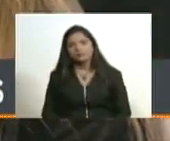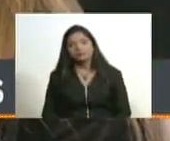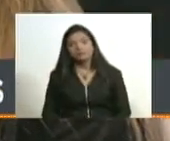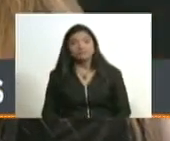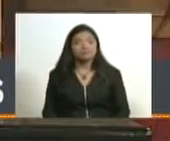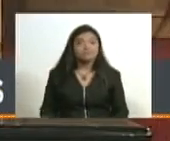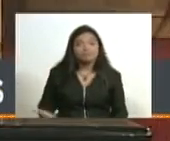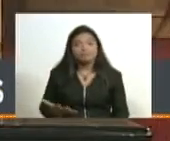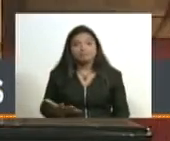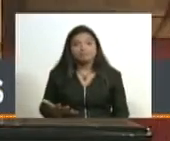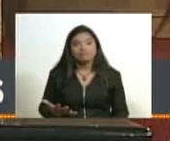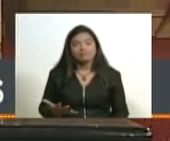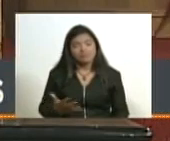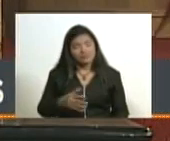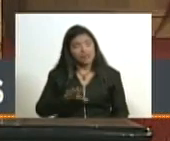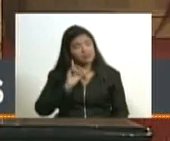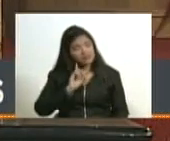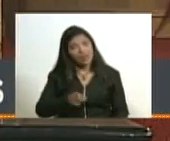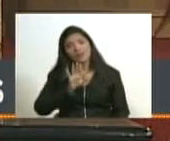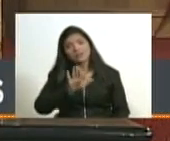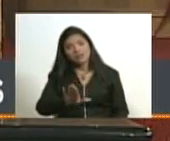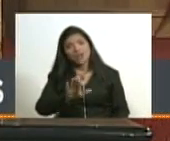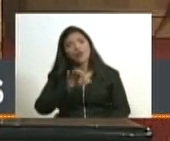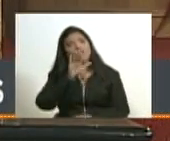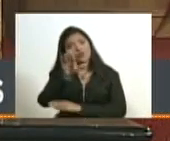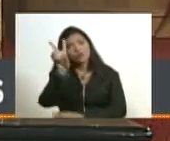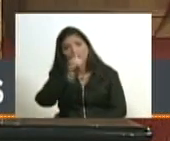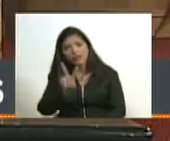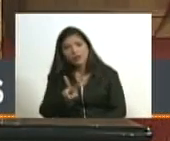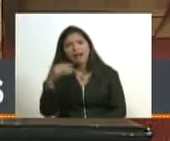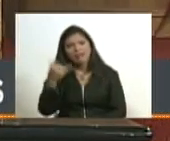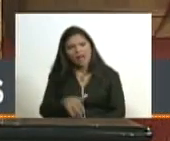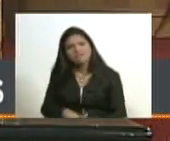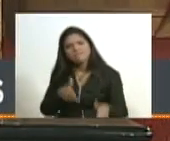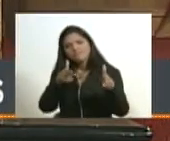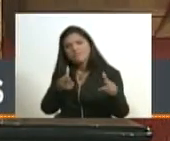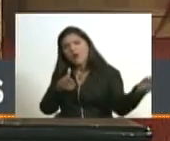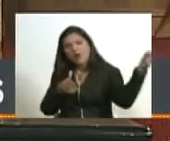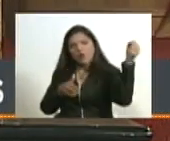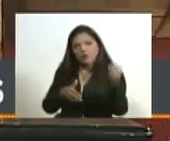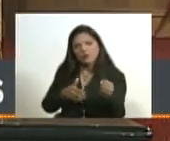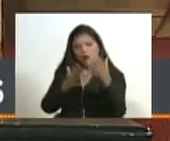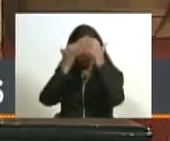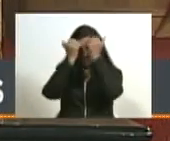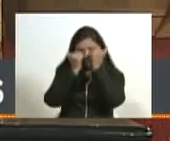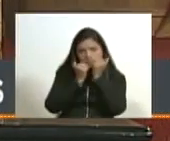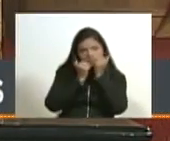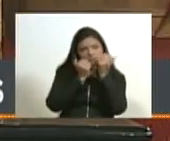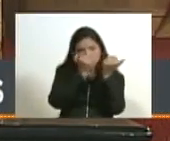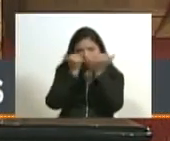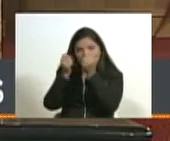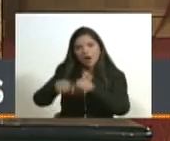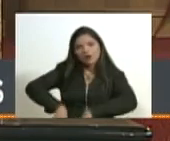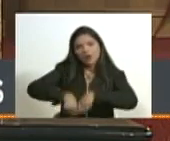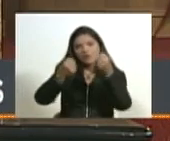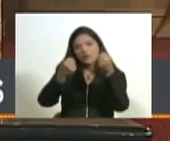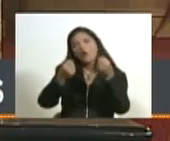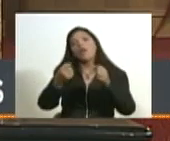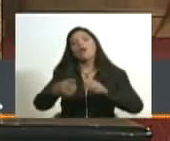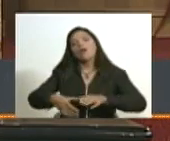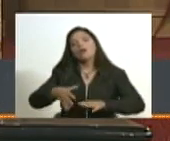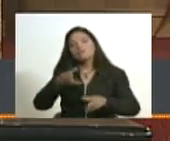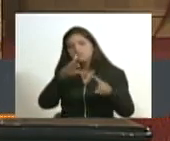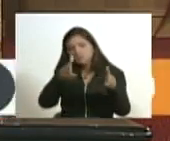Ese tiene que ser el futuro de la humanidad. Que se imponga el que tenga las armas, el que se enmascare, el que viole, el que asesine, el que